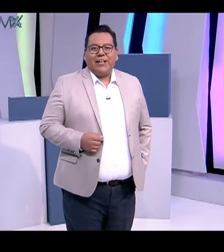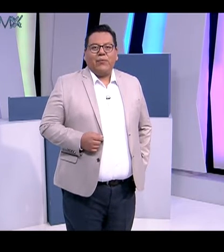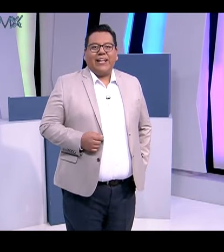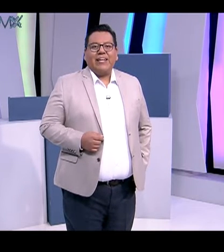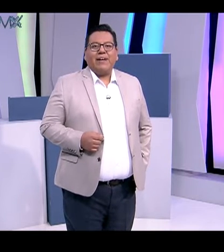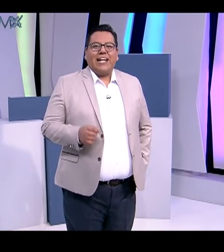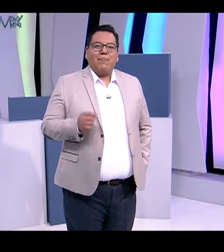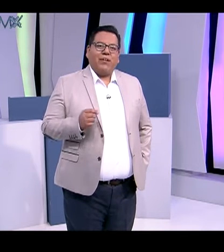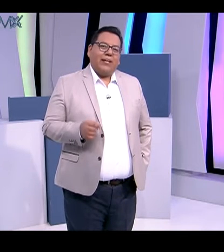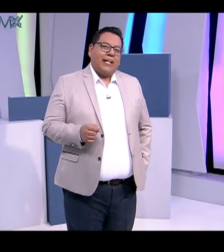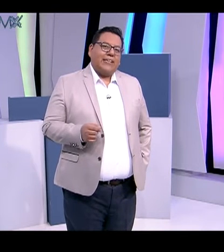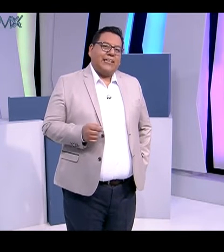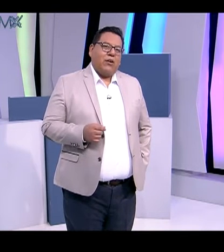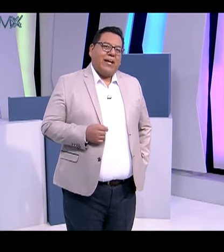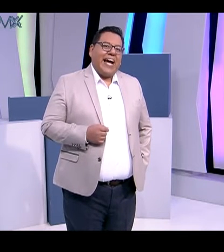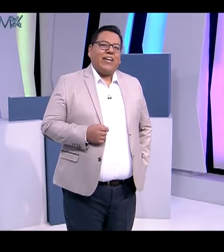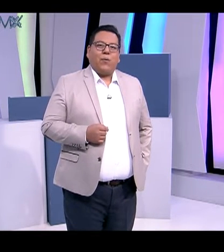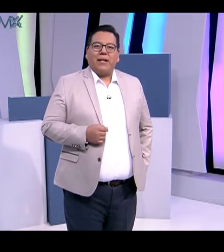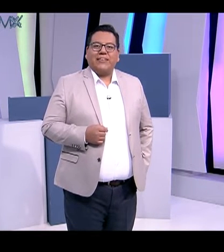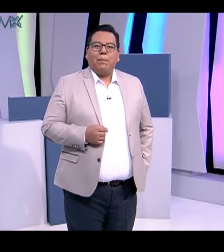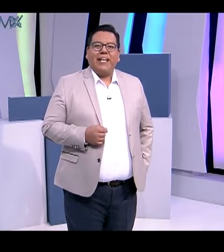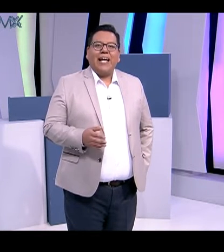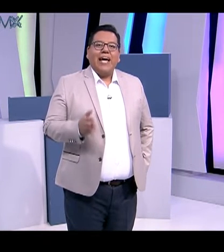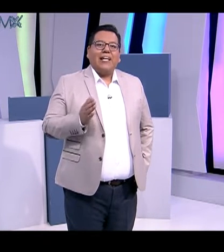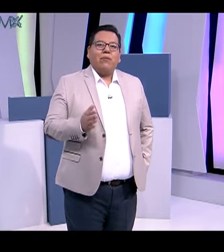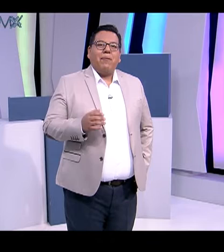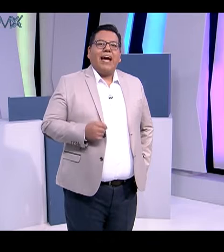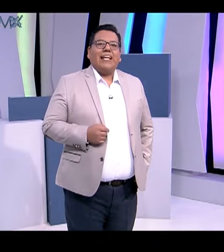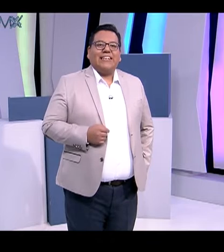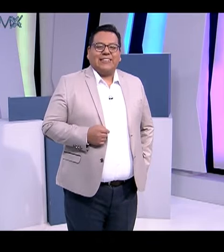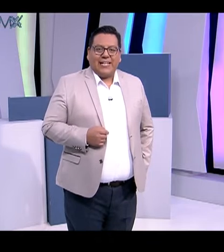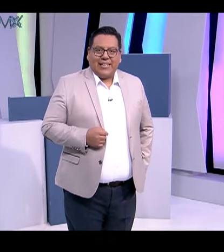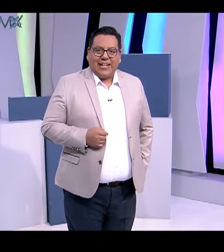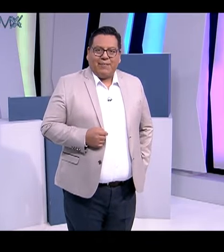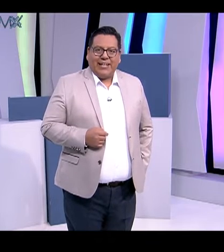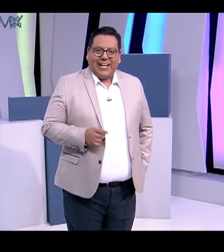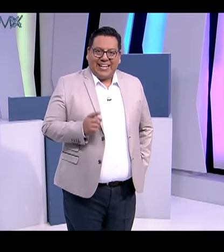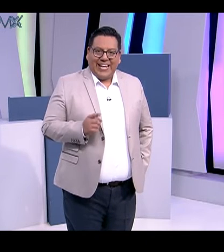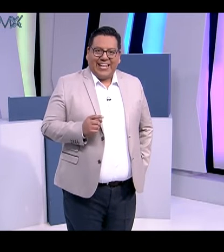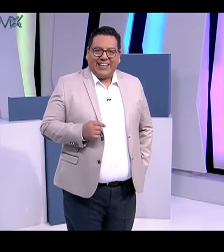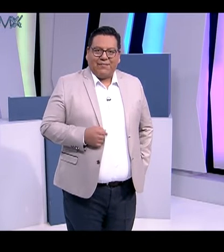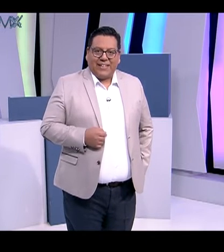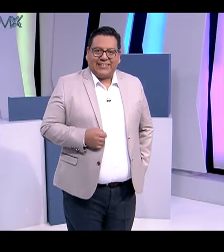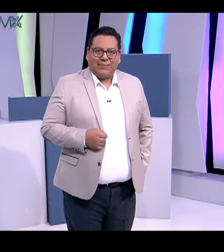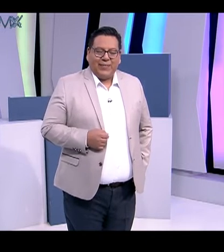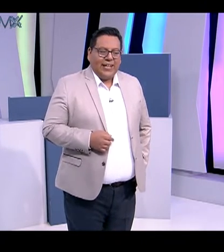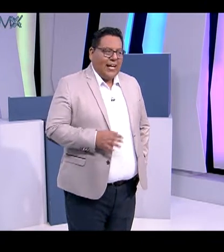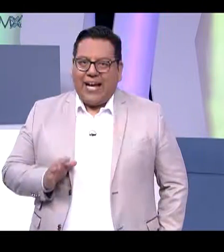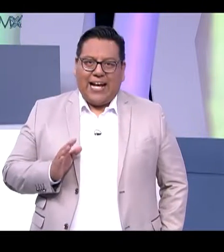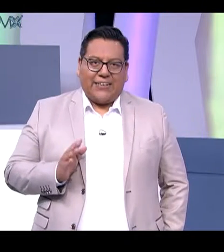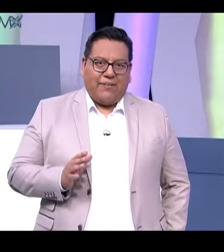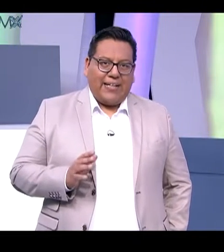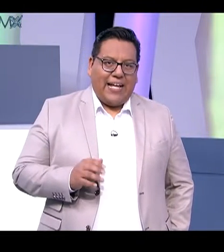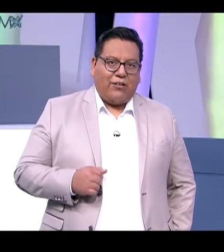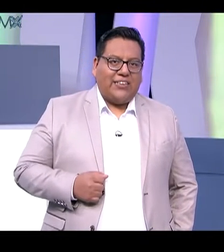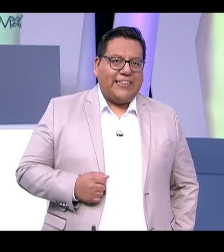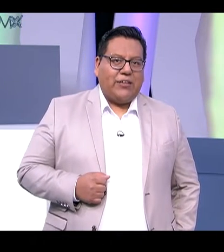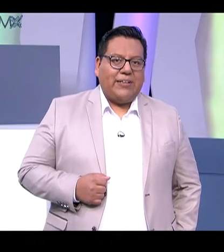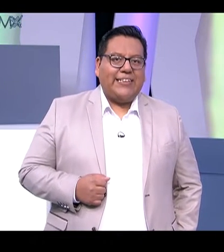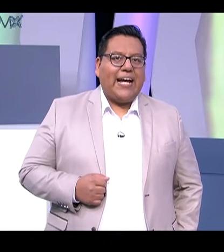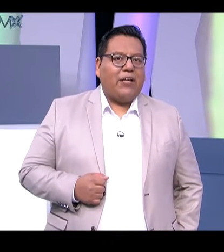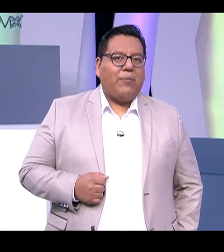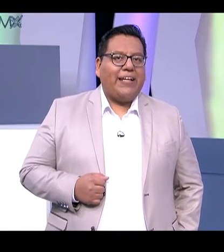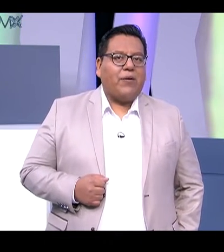de información educativa de la mano de Ana Cristina Olvera y Omar Cepeda de 9 a 10:30 de la mañana en Interfaz. A las 9 de la